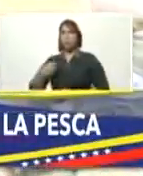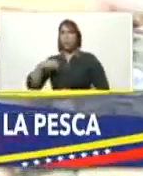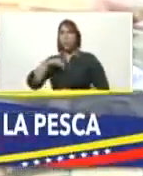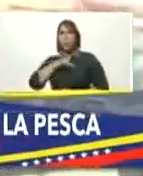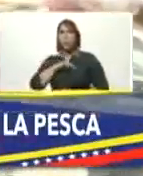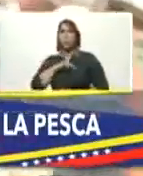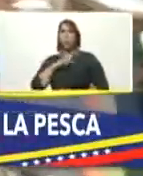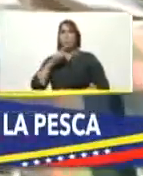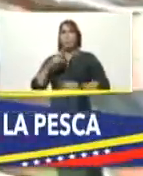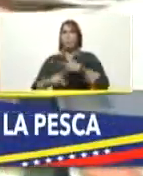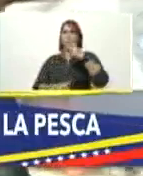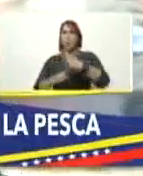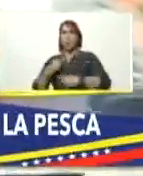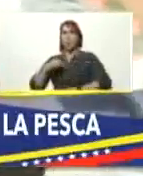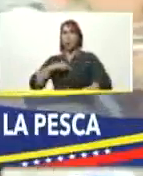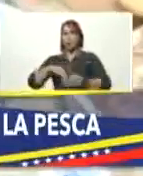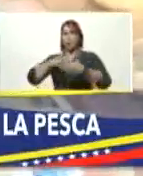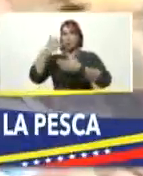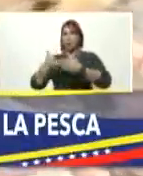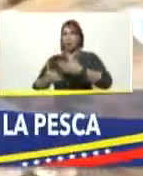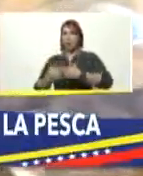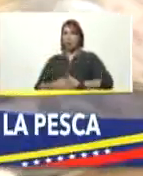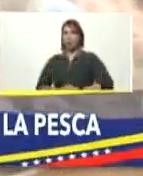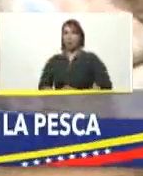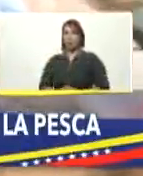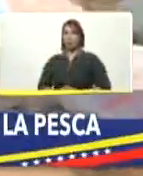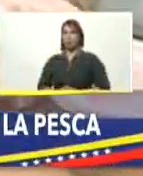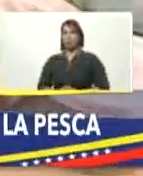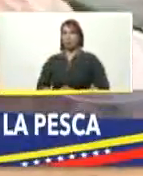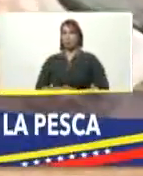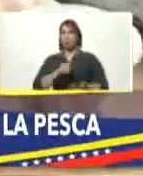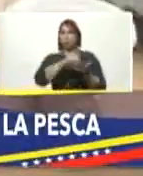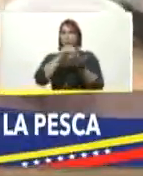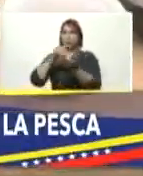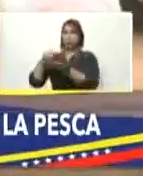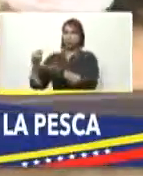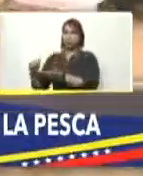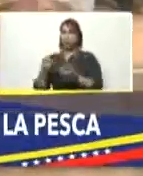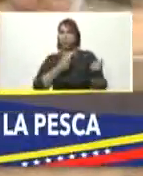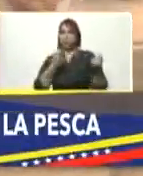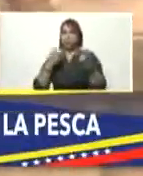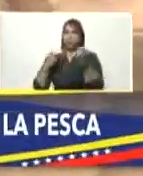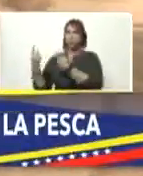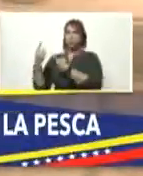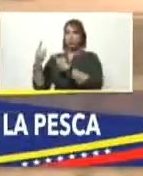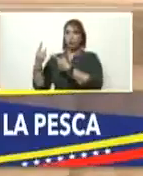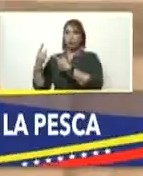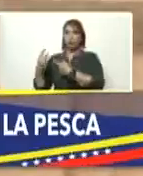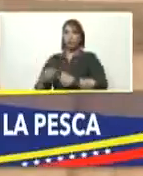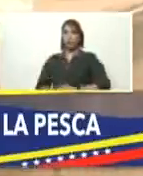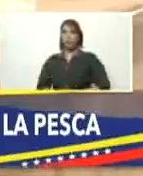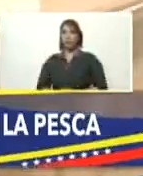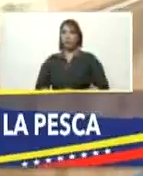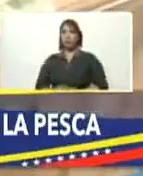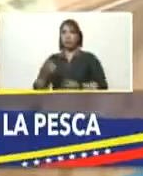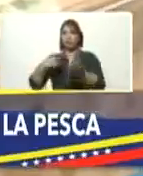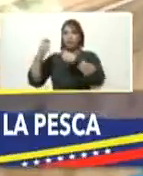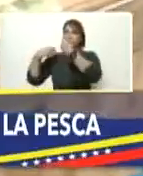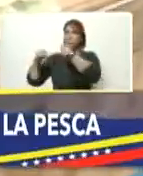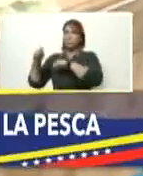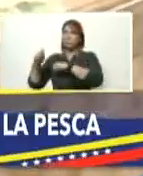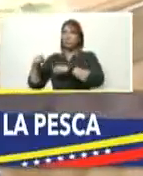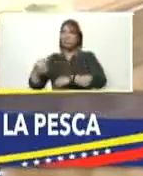Nuestro plan o nuestro proyecto es distribuir, importar y, ¿por qué no exportar la proteína